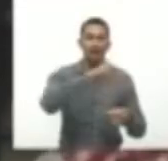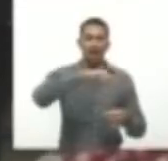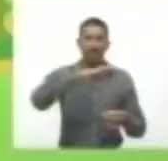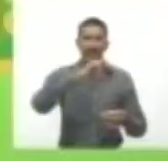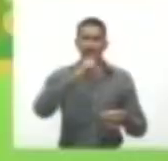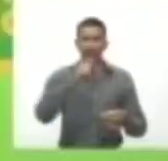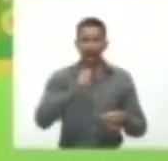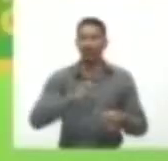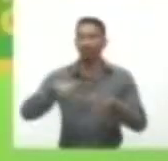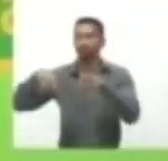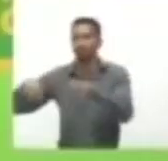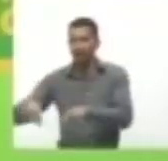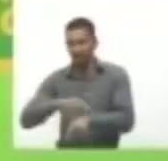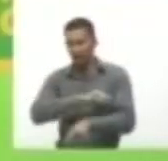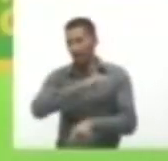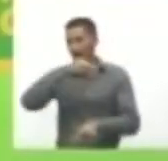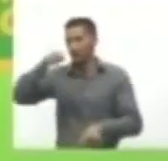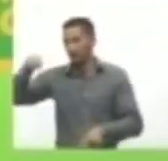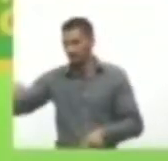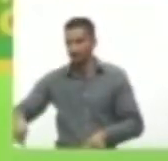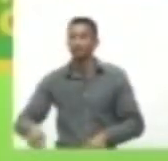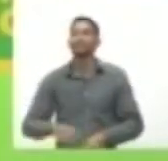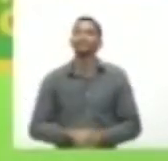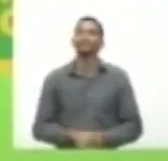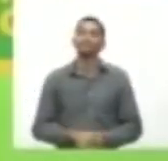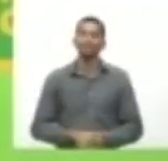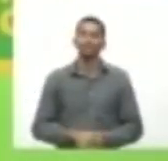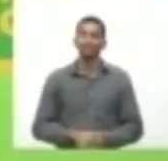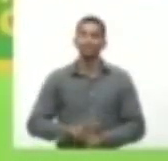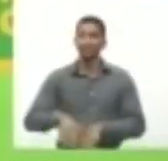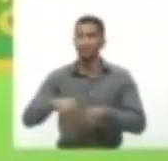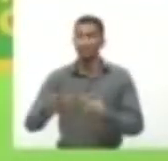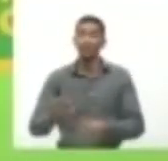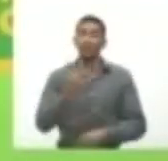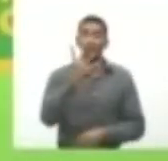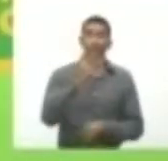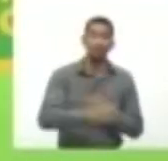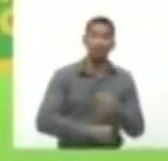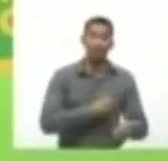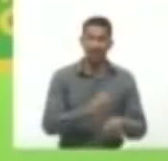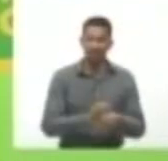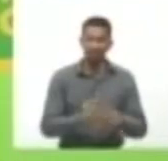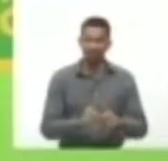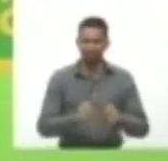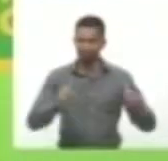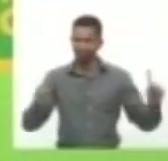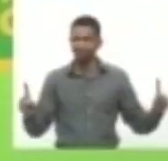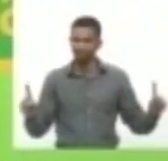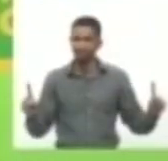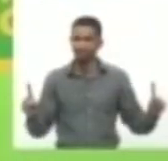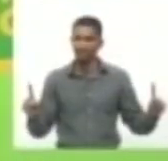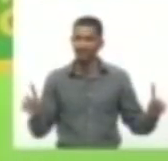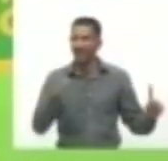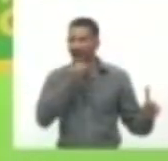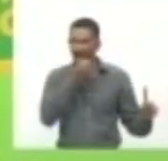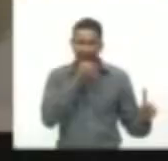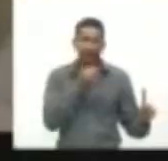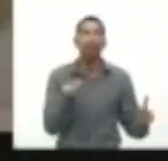Santander. Después de casi 4 años separados, el dúo de la historia, Wisin y Yandel, volverán a